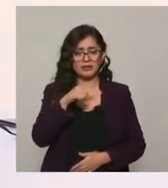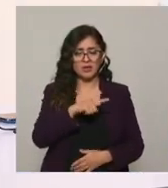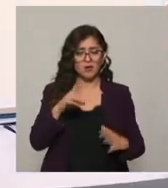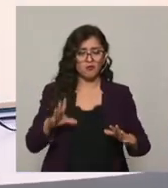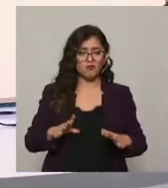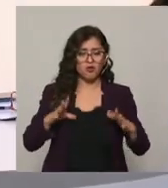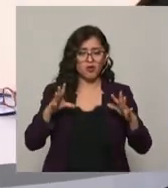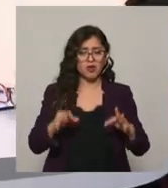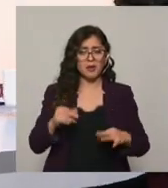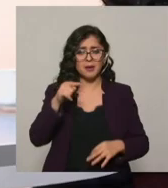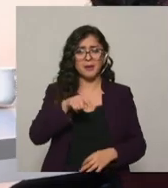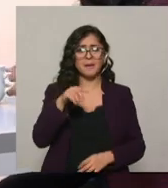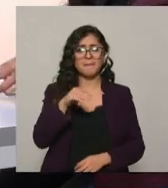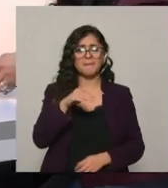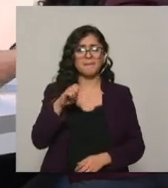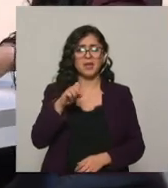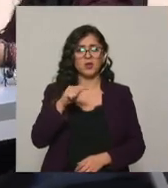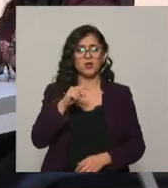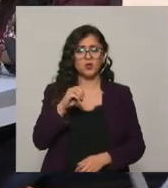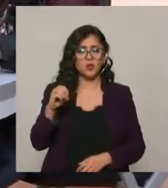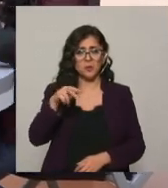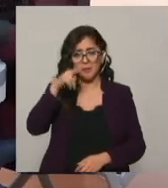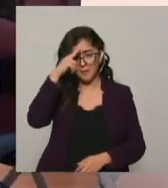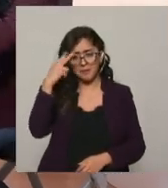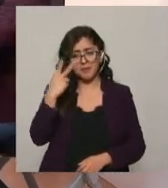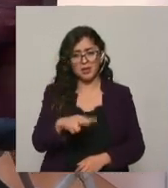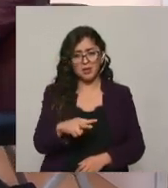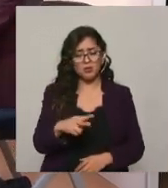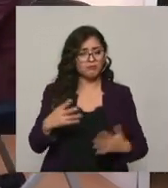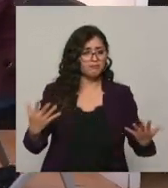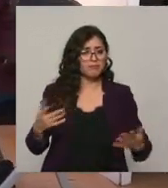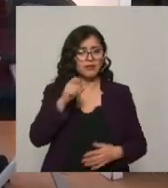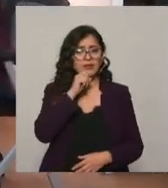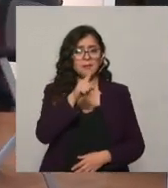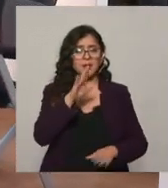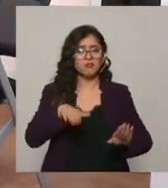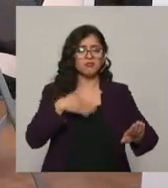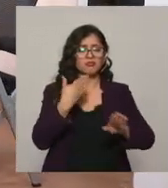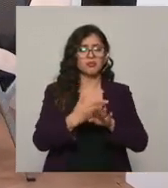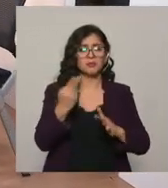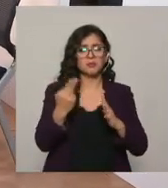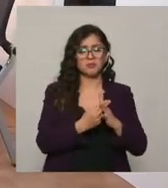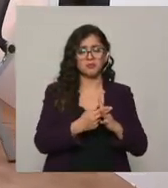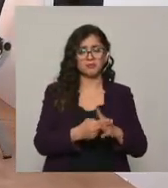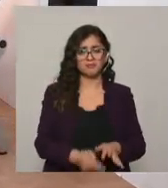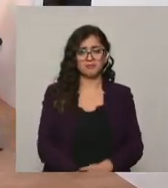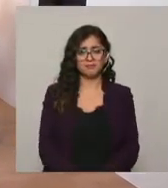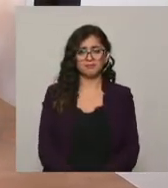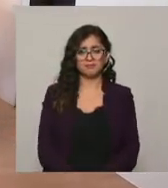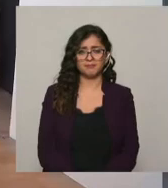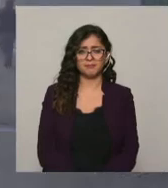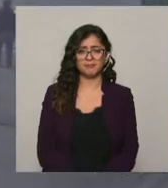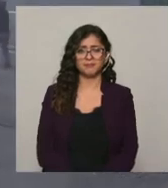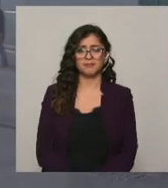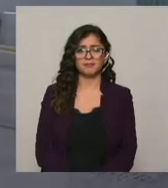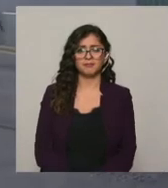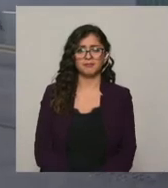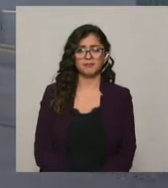la creadora del Me Too México y también nos va a hablar de las amenazas que ha recibido. Ya volvemos.